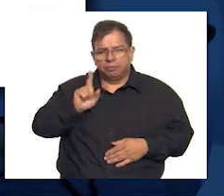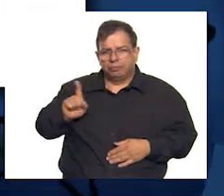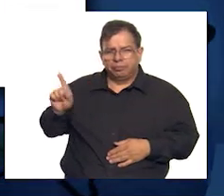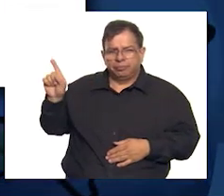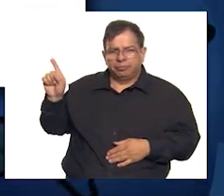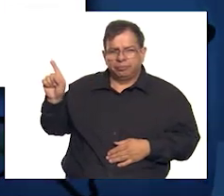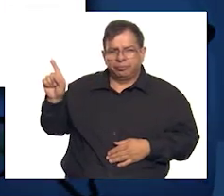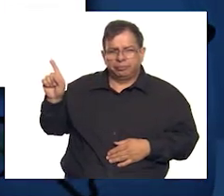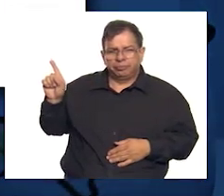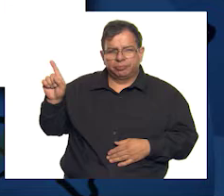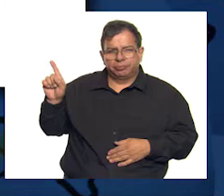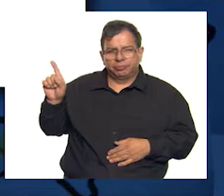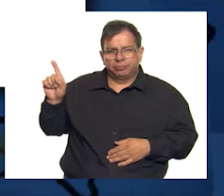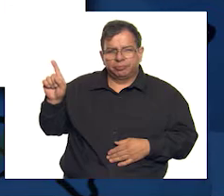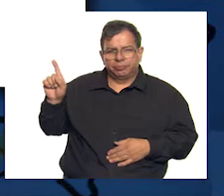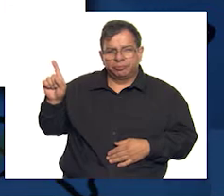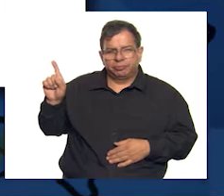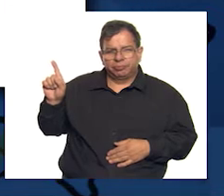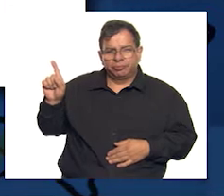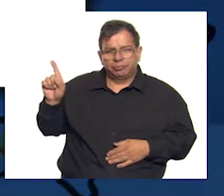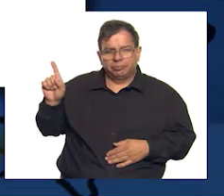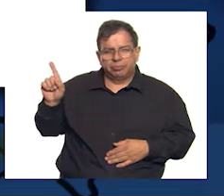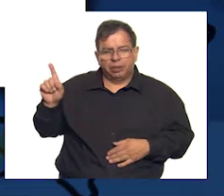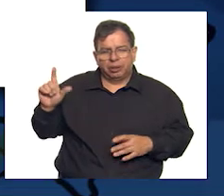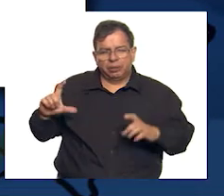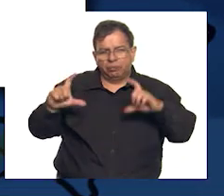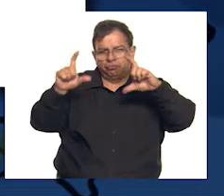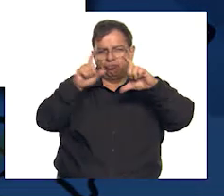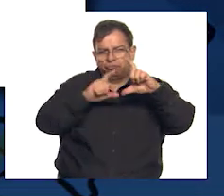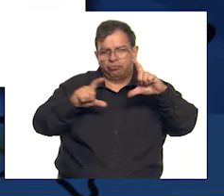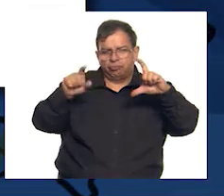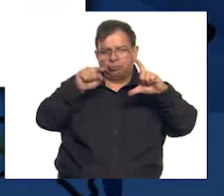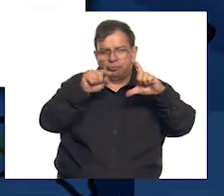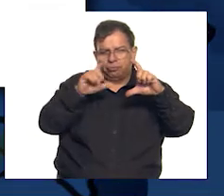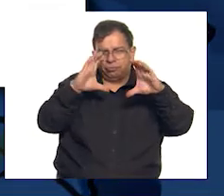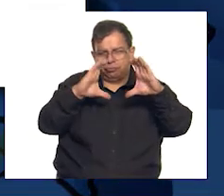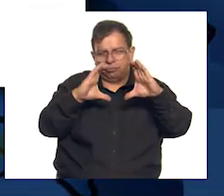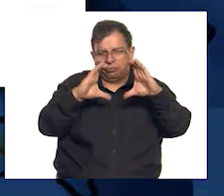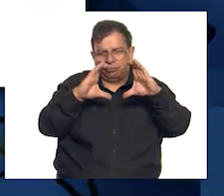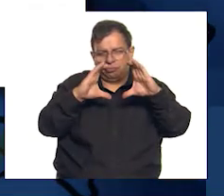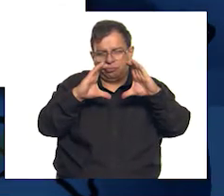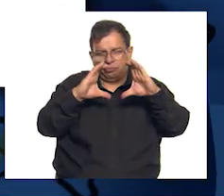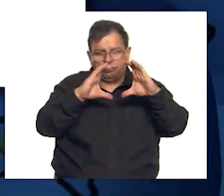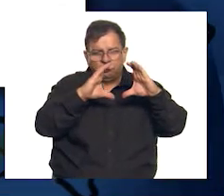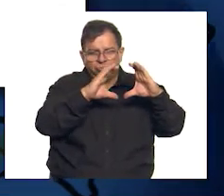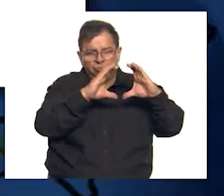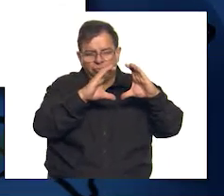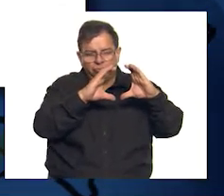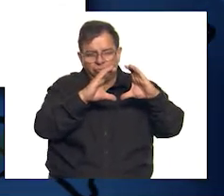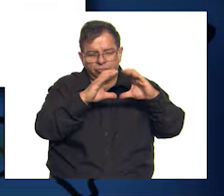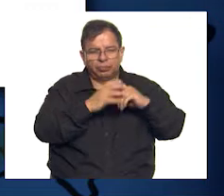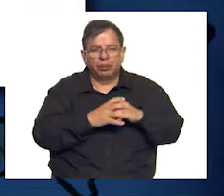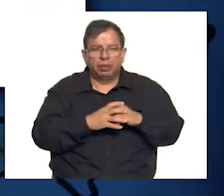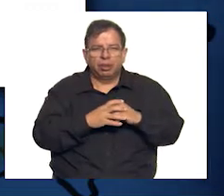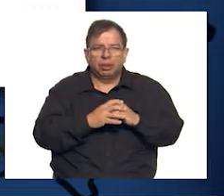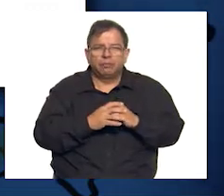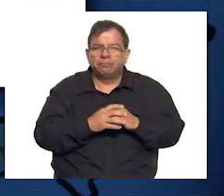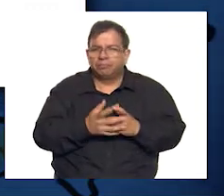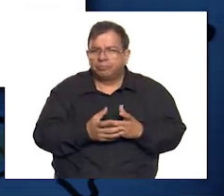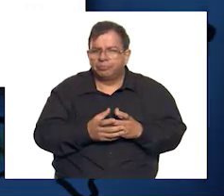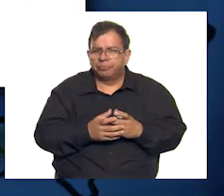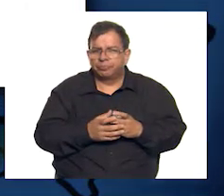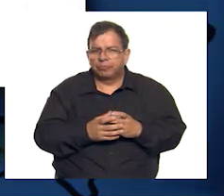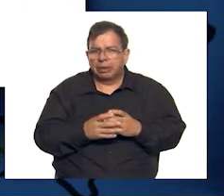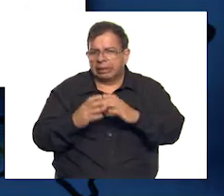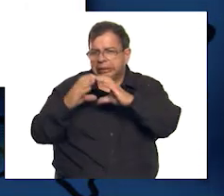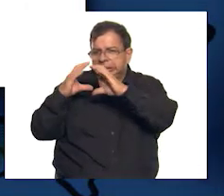esquema, puse ahí a un ladito el círculo, delimita la parte de donde estará escrito la canción